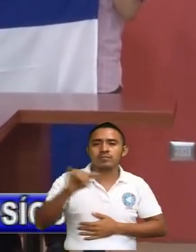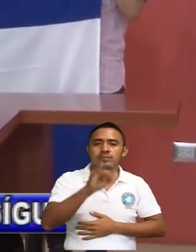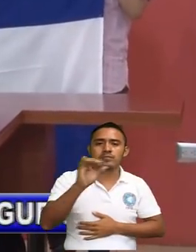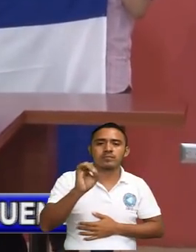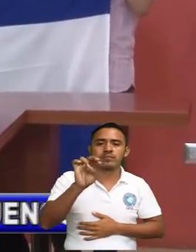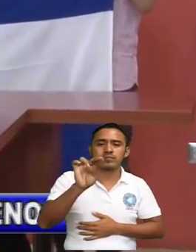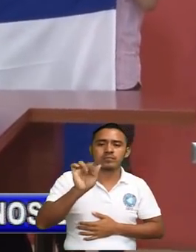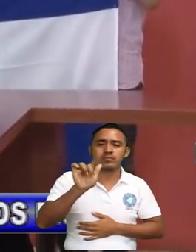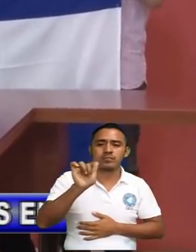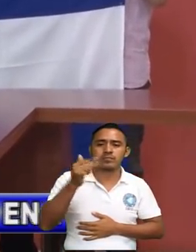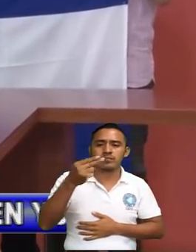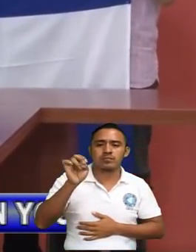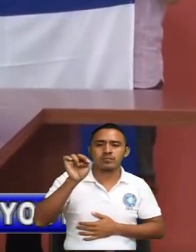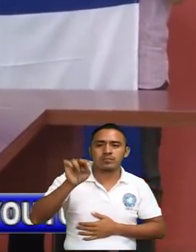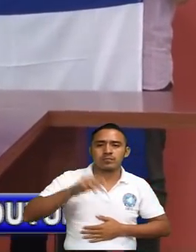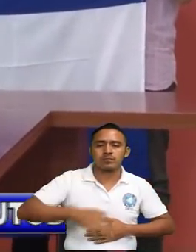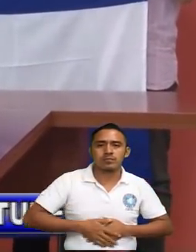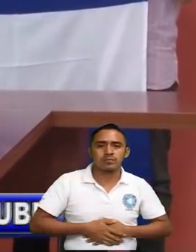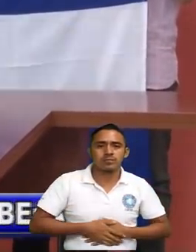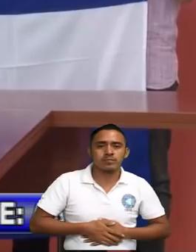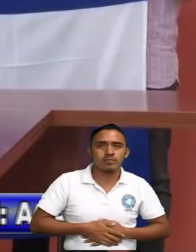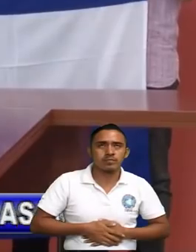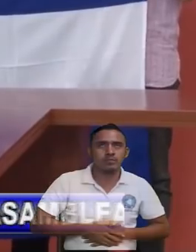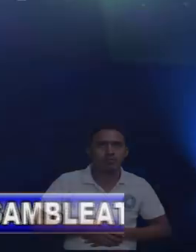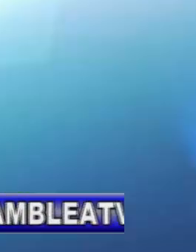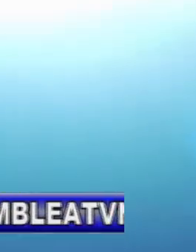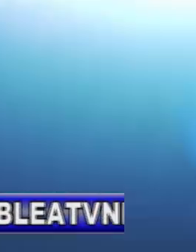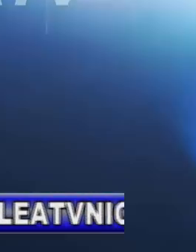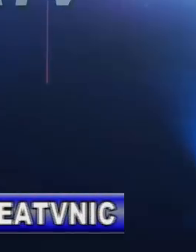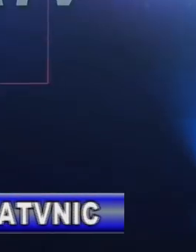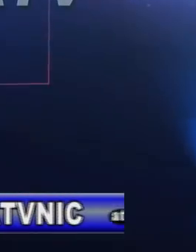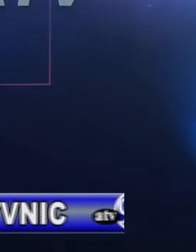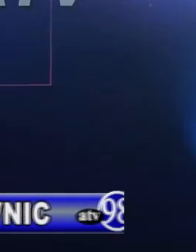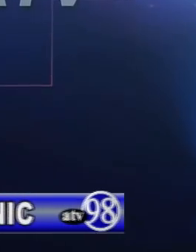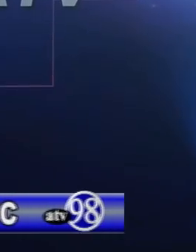canal parlamentario Jonathan Castro.